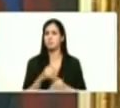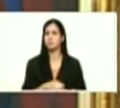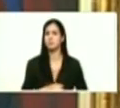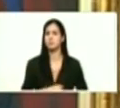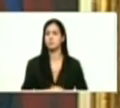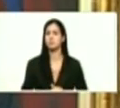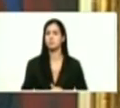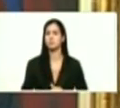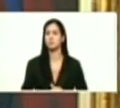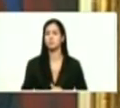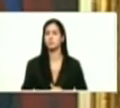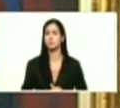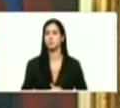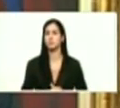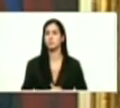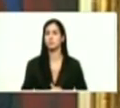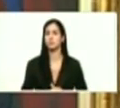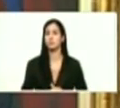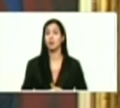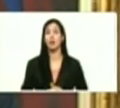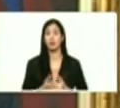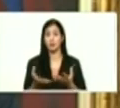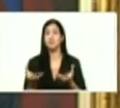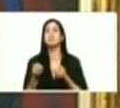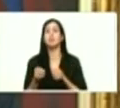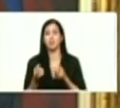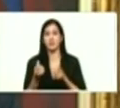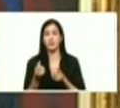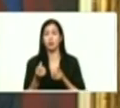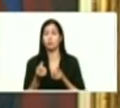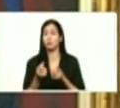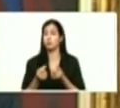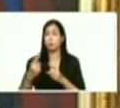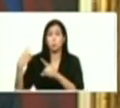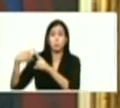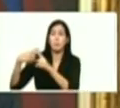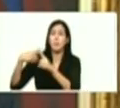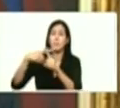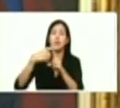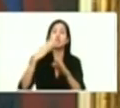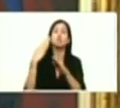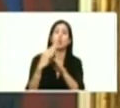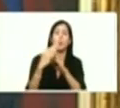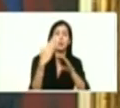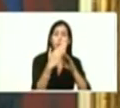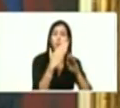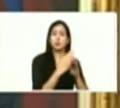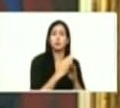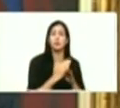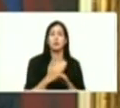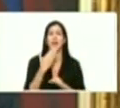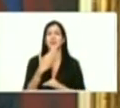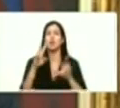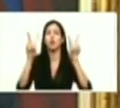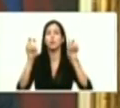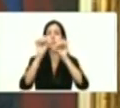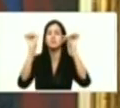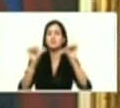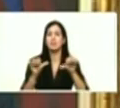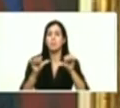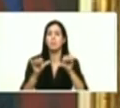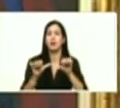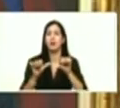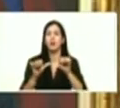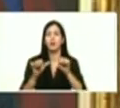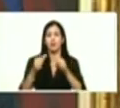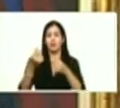todos los recursos extraordinarios que se generen con el nuevo sistema de precios de la